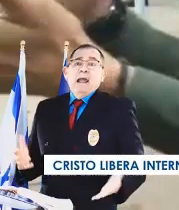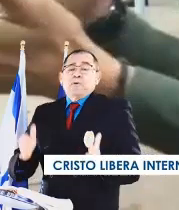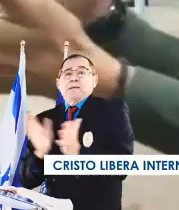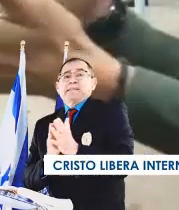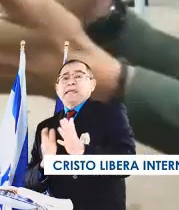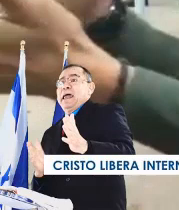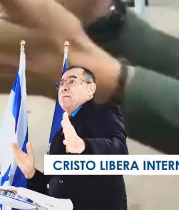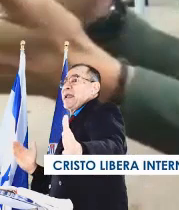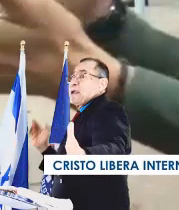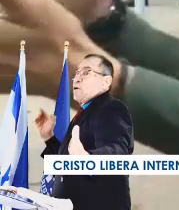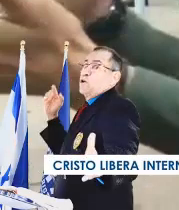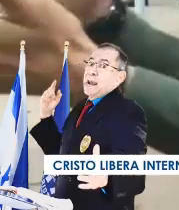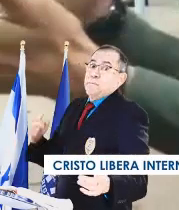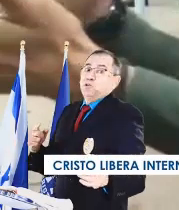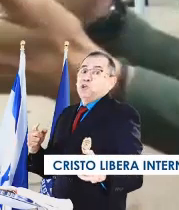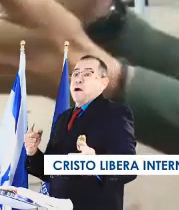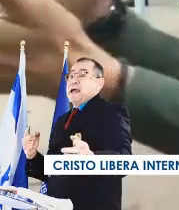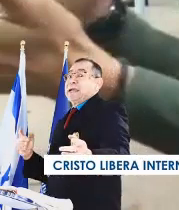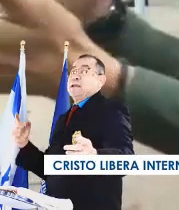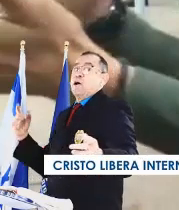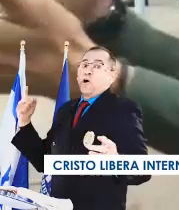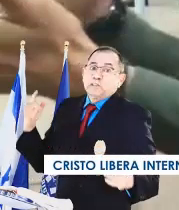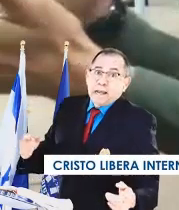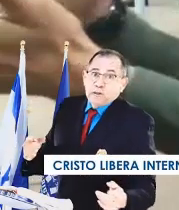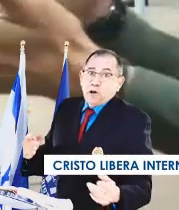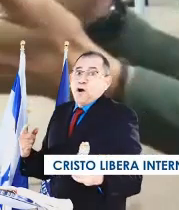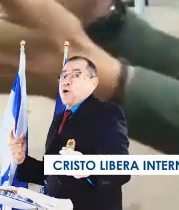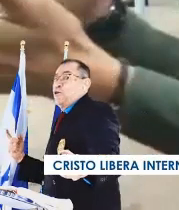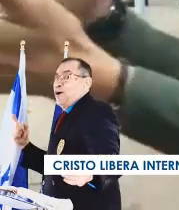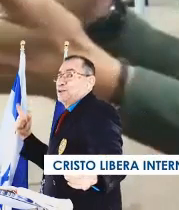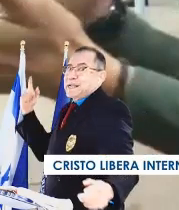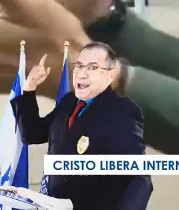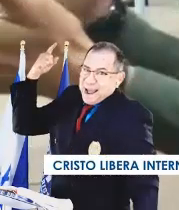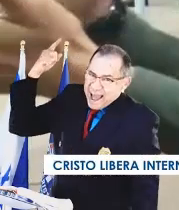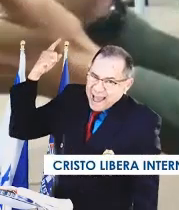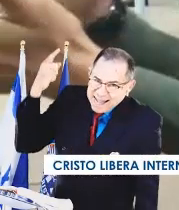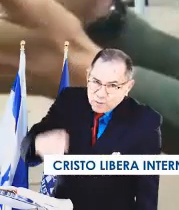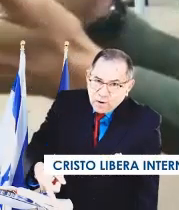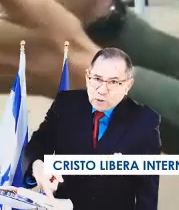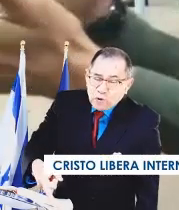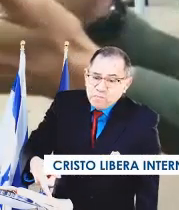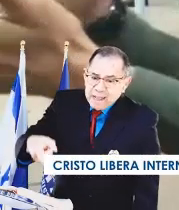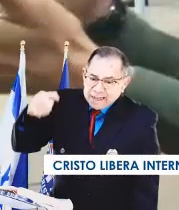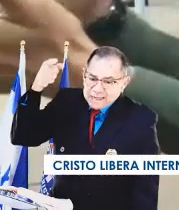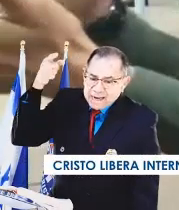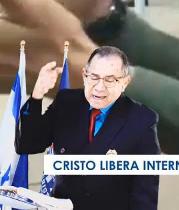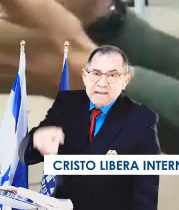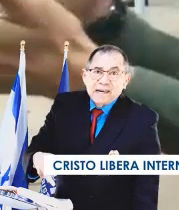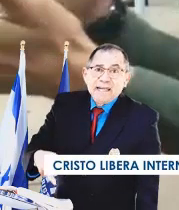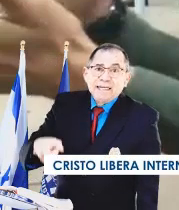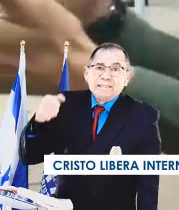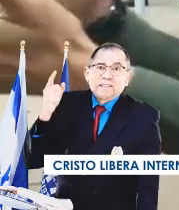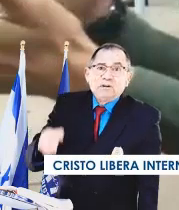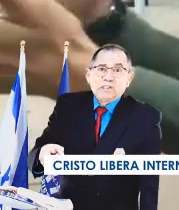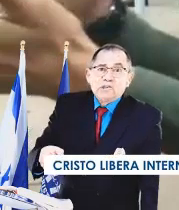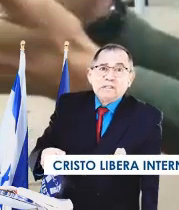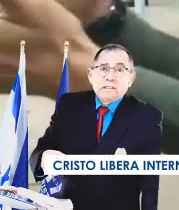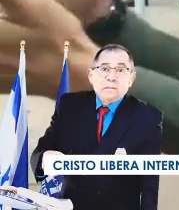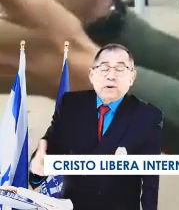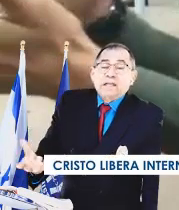es el mensaje porque el mensaje para que con el mundo que no conoce a Cristo conozca a Jesucristo que es el rey de reyes